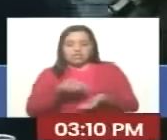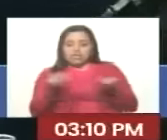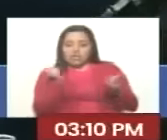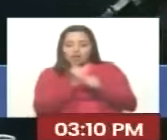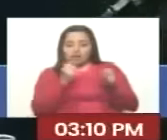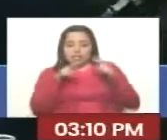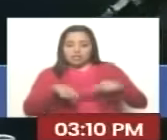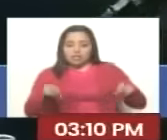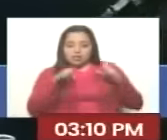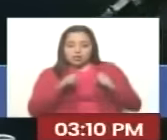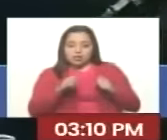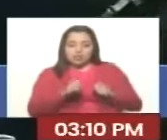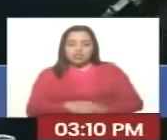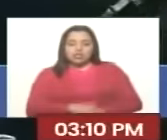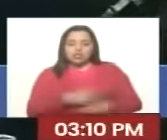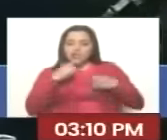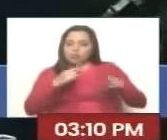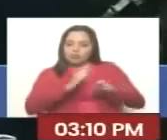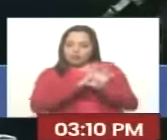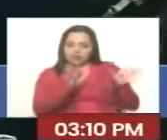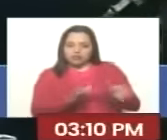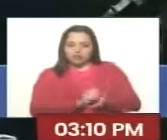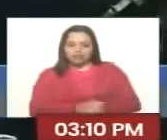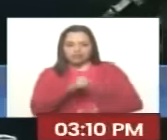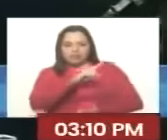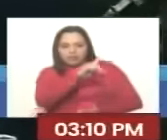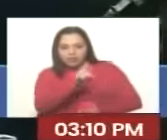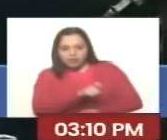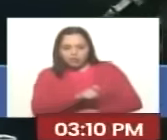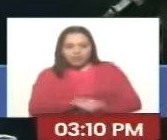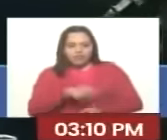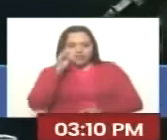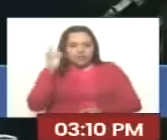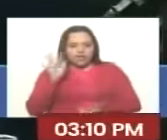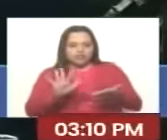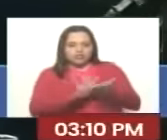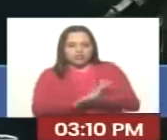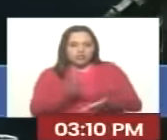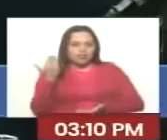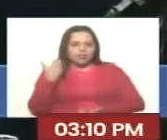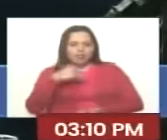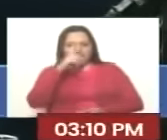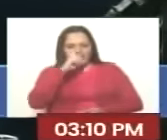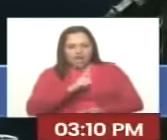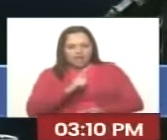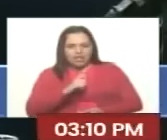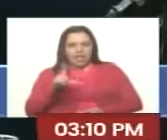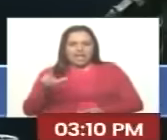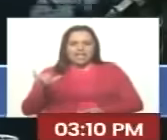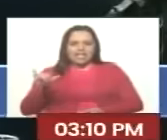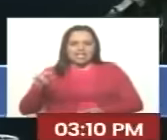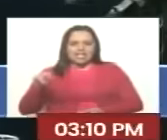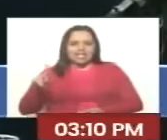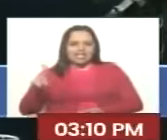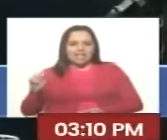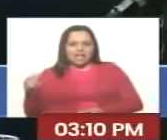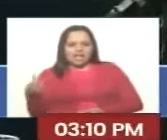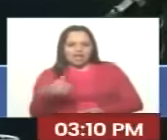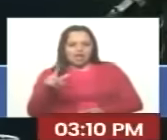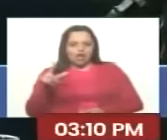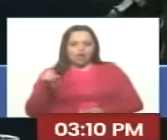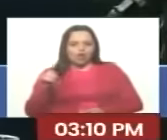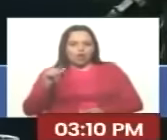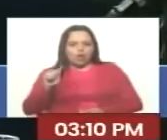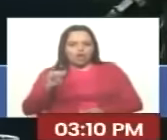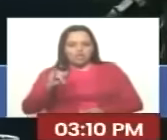acá preguntan, por cierto, por favor, Jocelyn, pregunta al fiscal por el caso de hace muchos años de Linda Loaiza, también fue muy emblemático en su